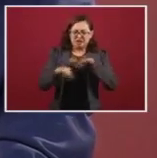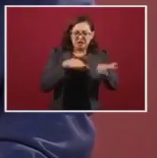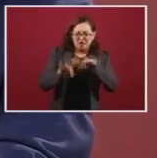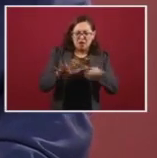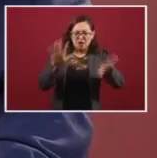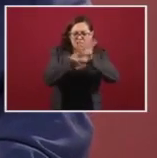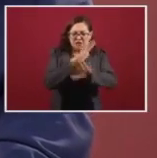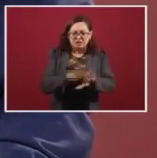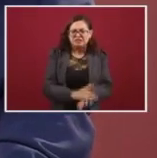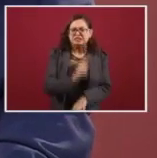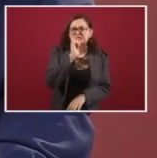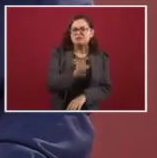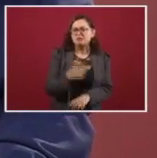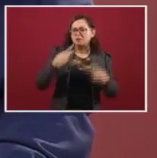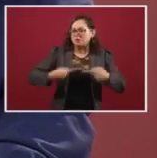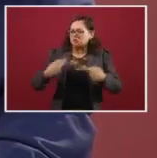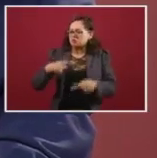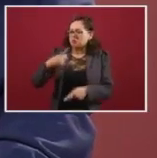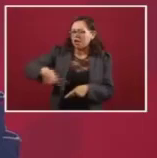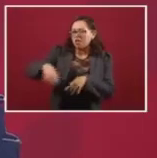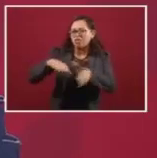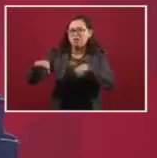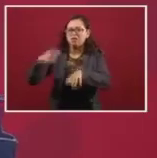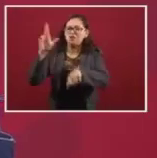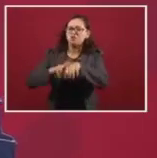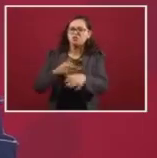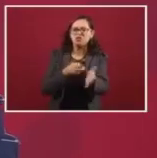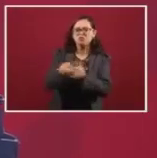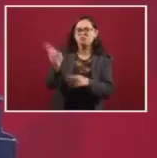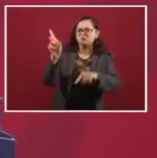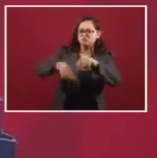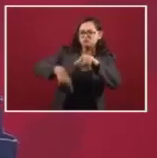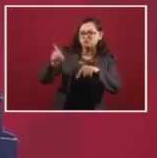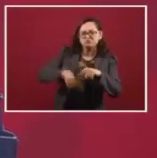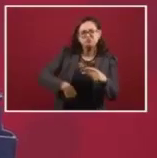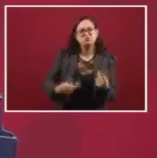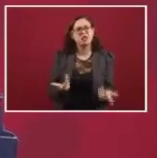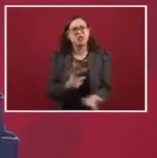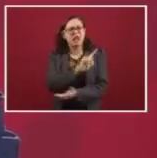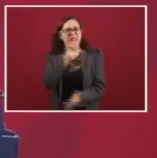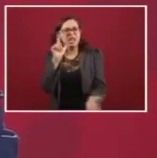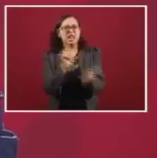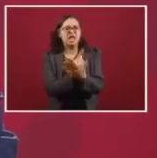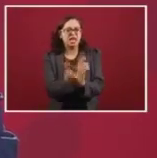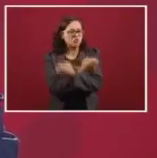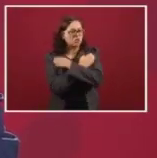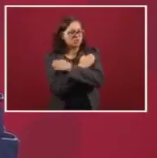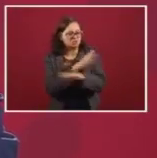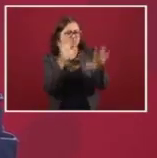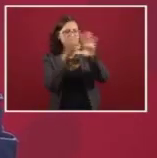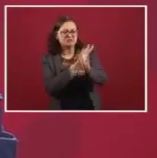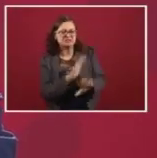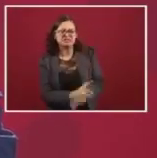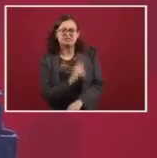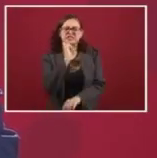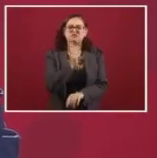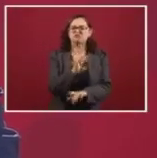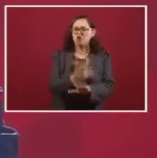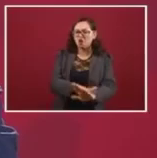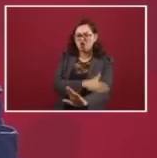derechos a los trabajadores. ¿Qué fue la reforma educativa? Polarizar.